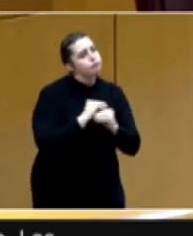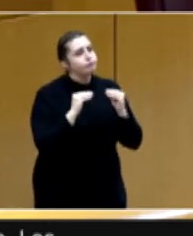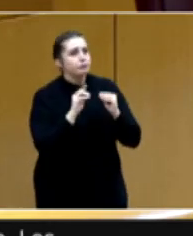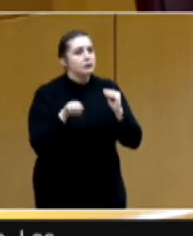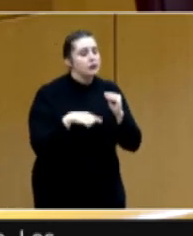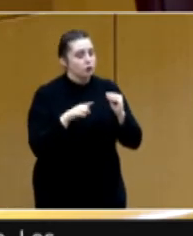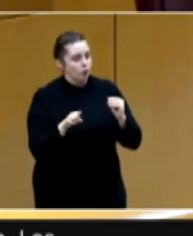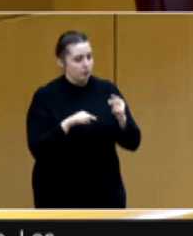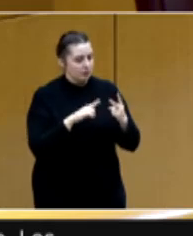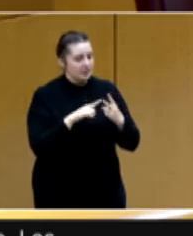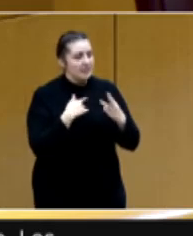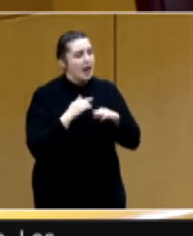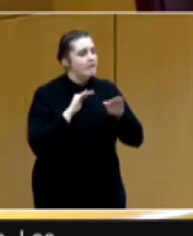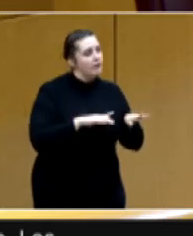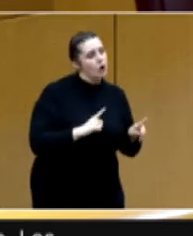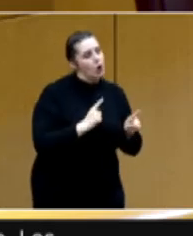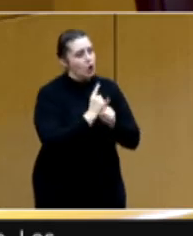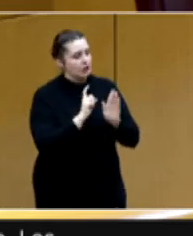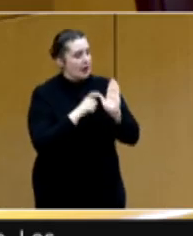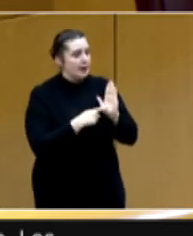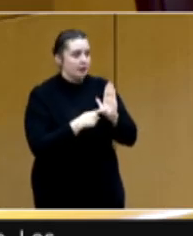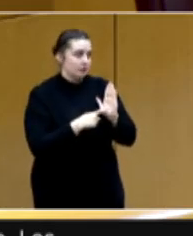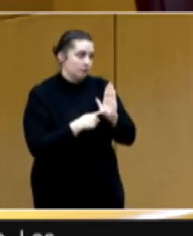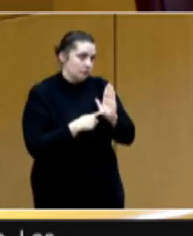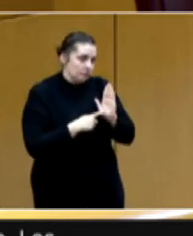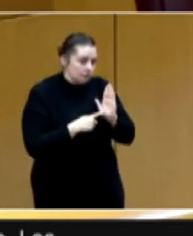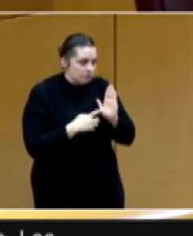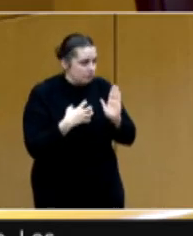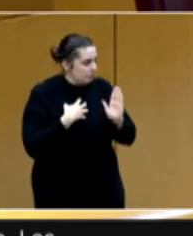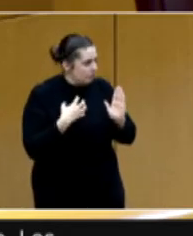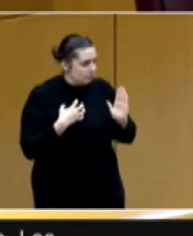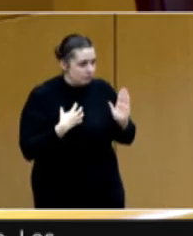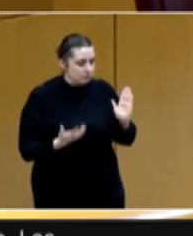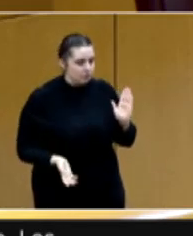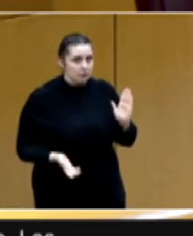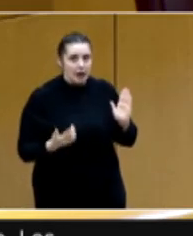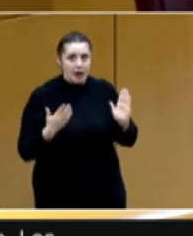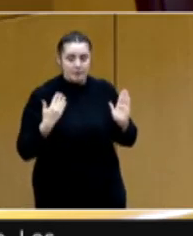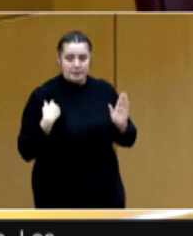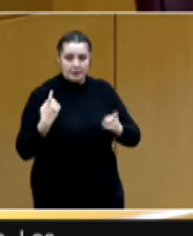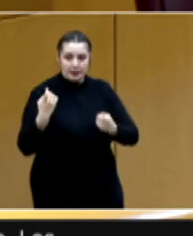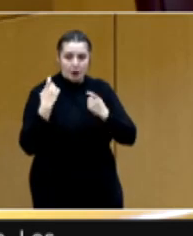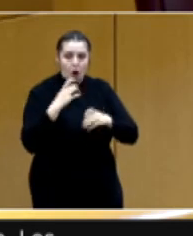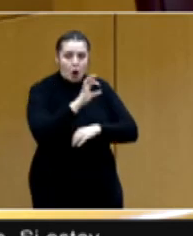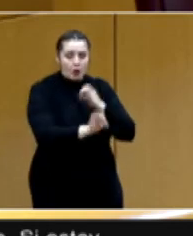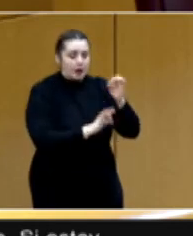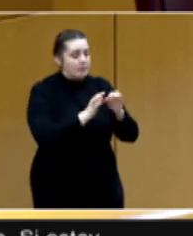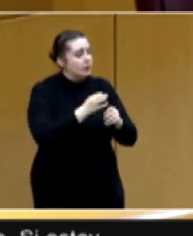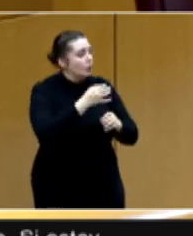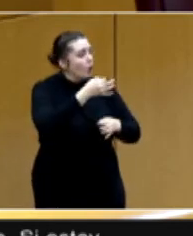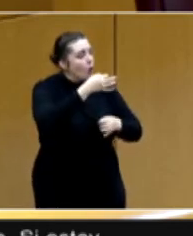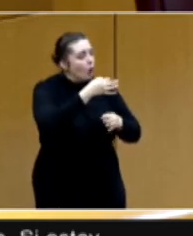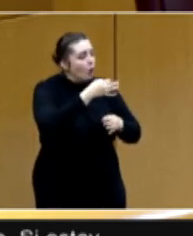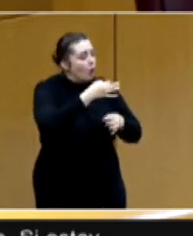si estoy A favor o si estoy en contra a mí me enseñaron que el ordenamiento jurídico ha de